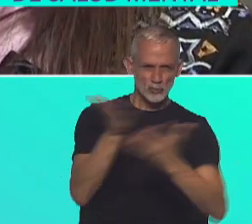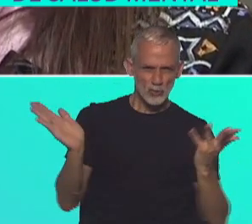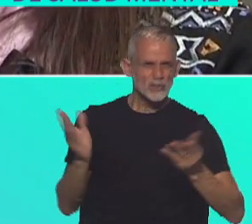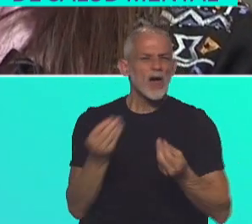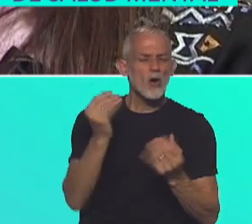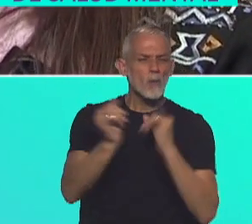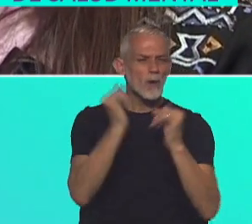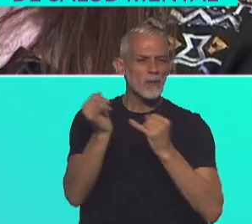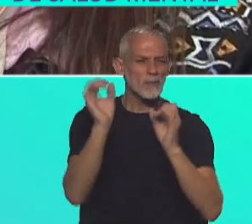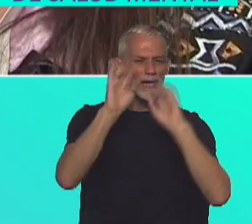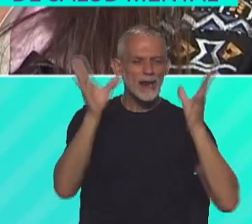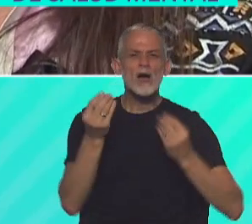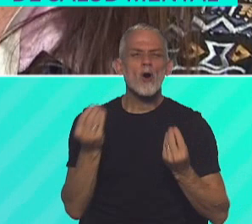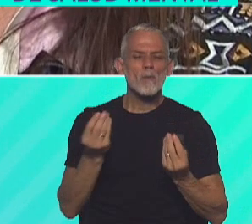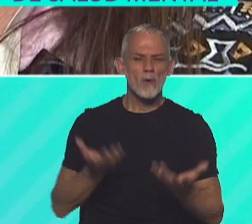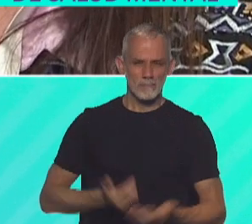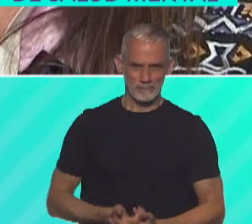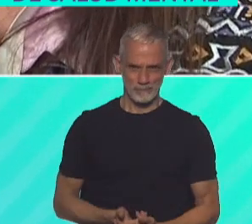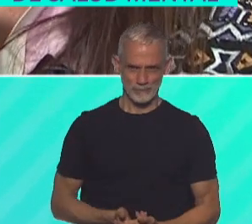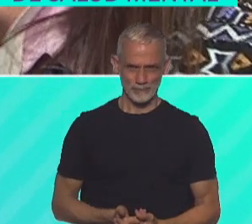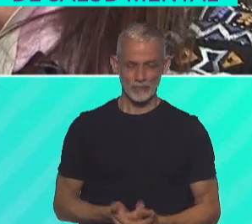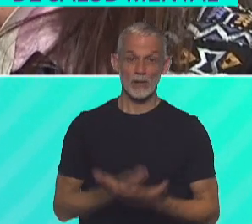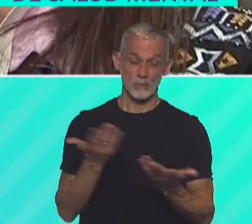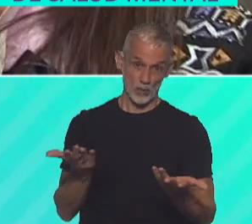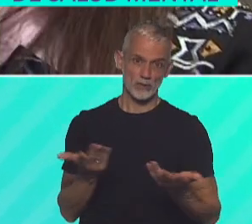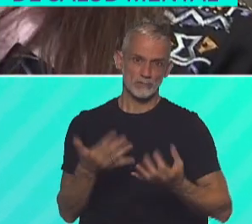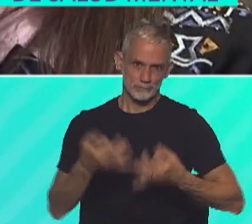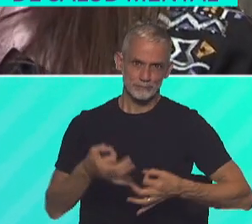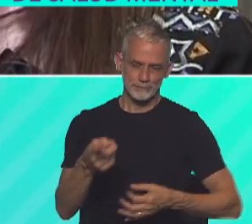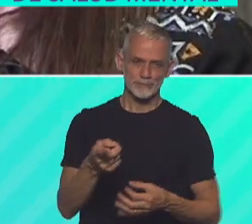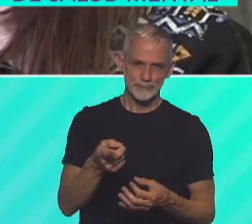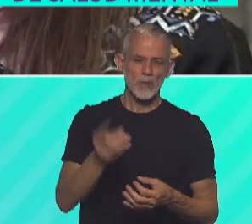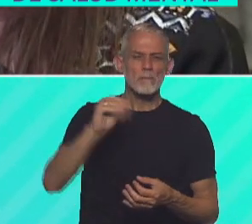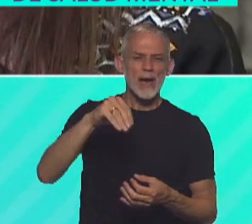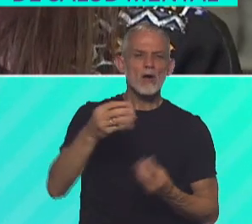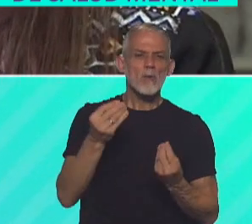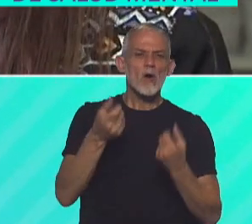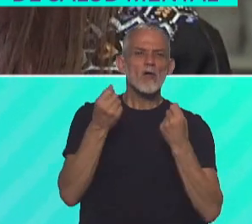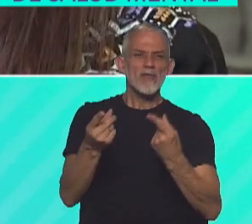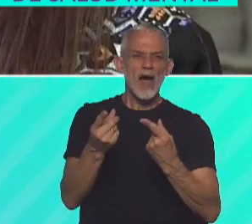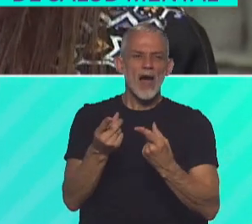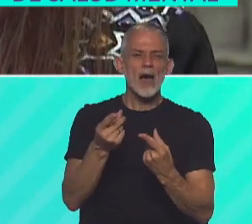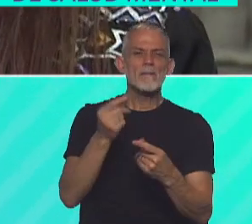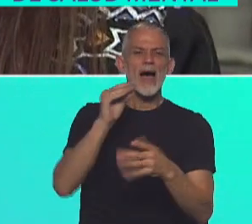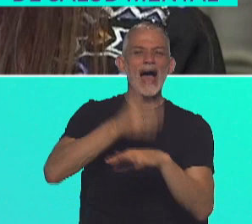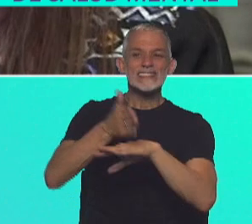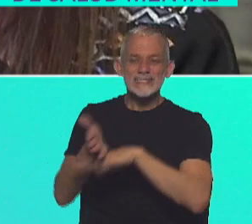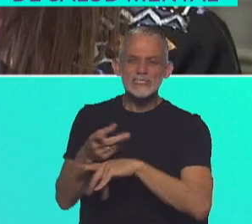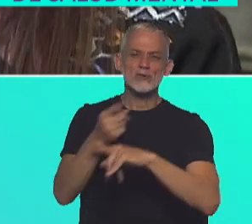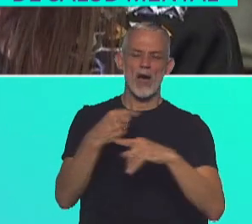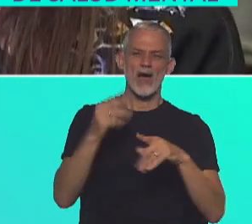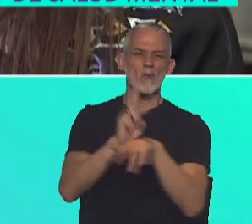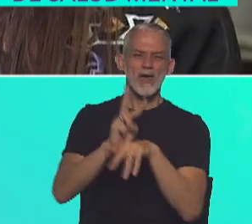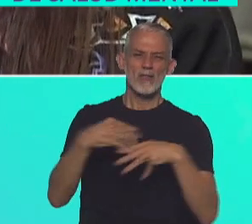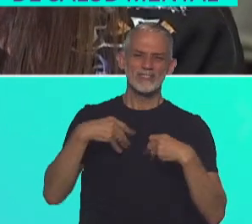se explica? ¿Cómo se baja al territorio esto? Bueno, justamente ampliando las posibilidades de acceso al cuidado de la salud mental